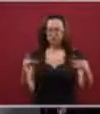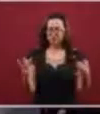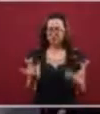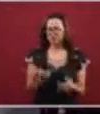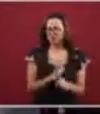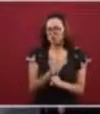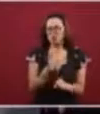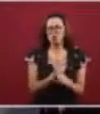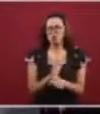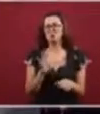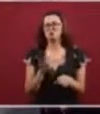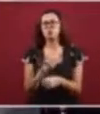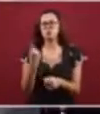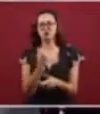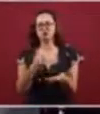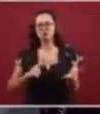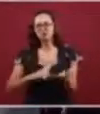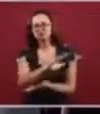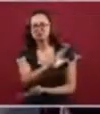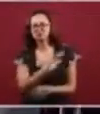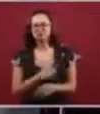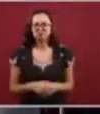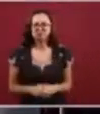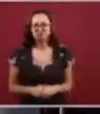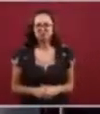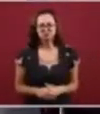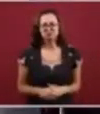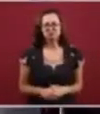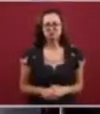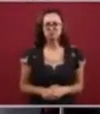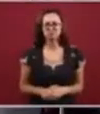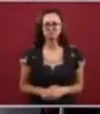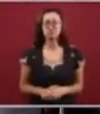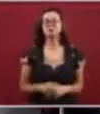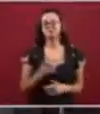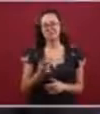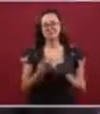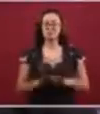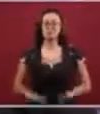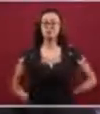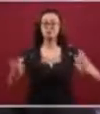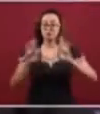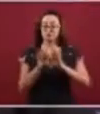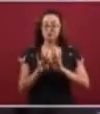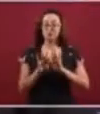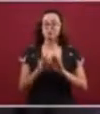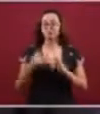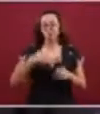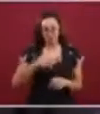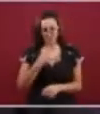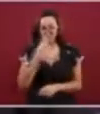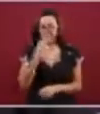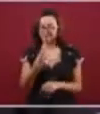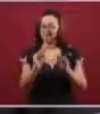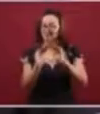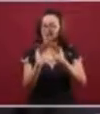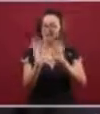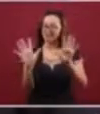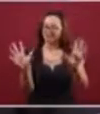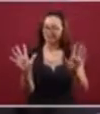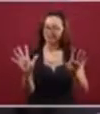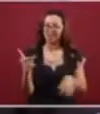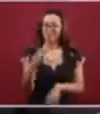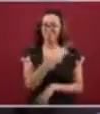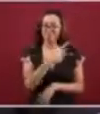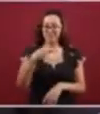bueno, ¿cuál fue el criterio para despedirlos? No, yo creo que es importante, y lo empecé diciendo, que es necesaria